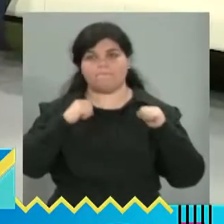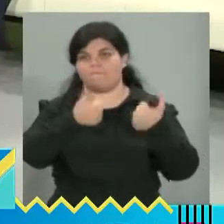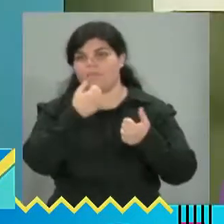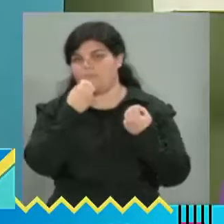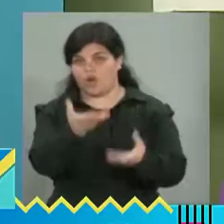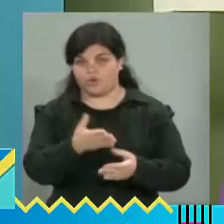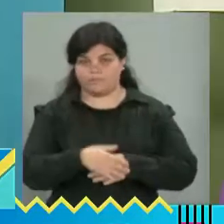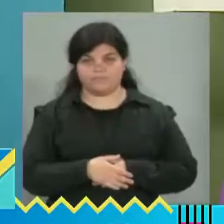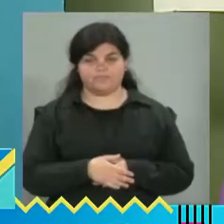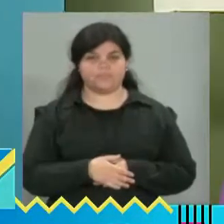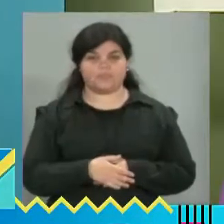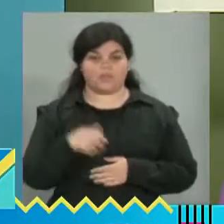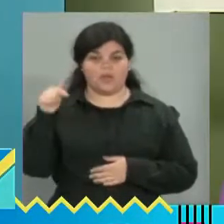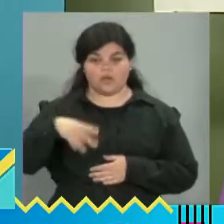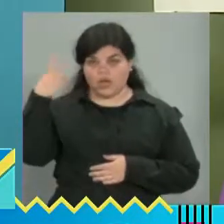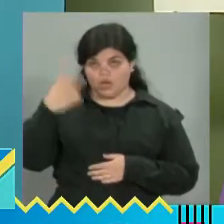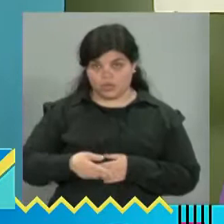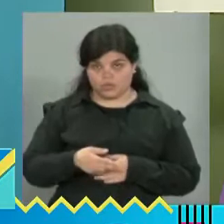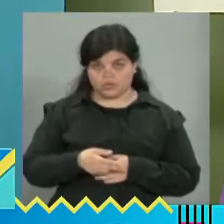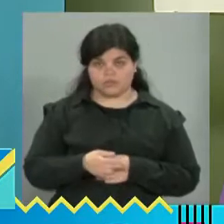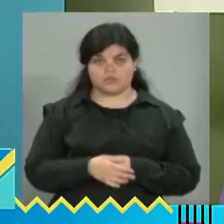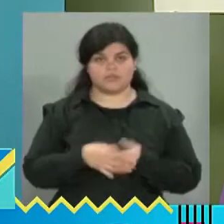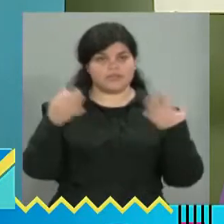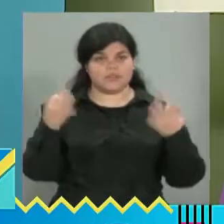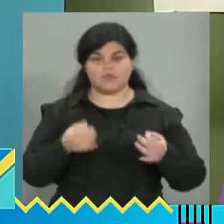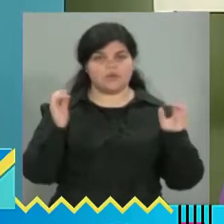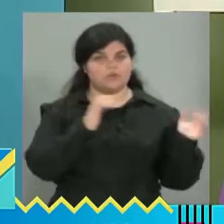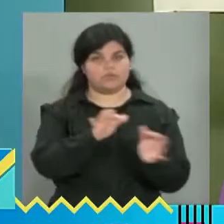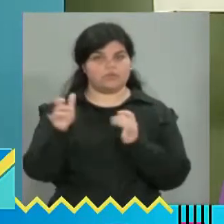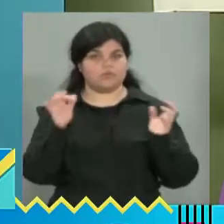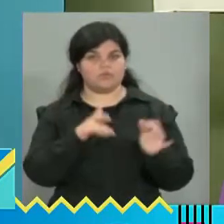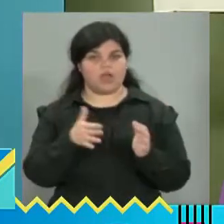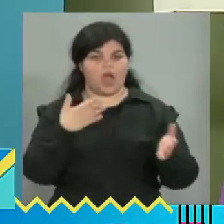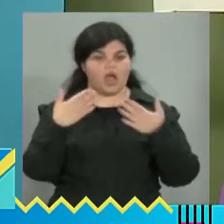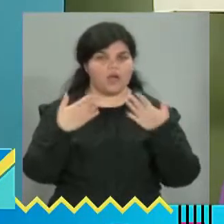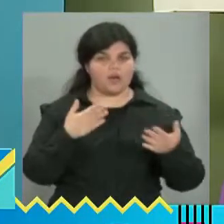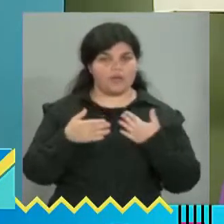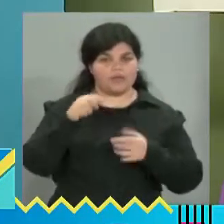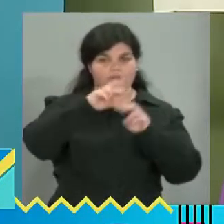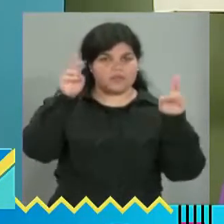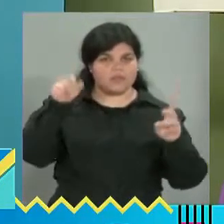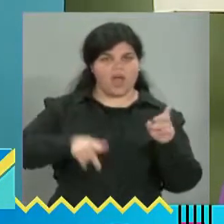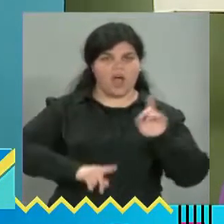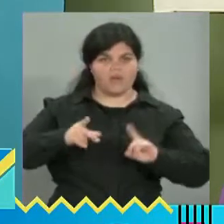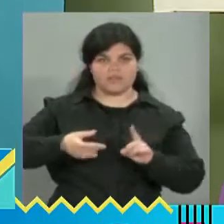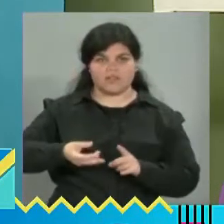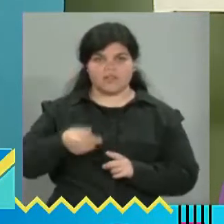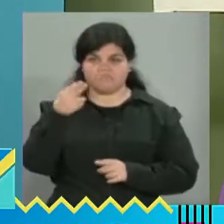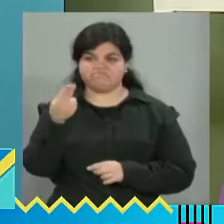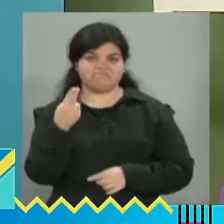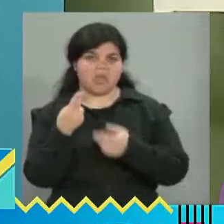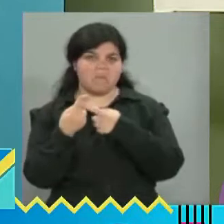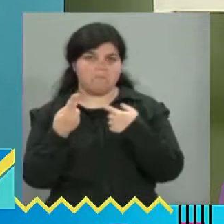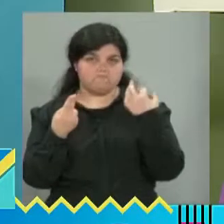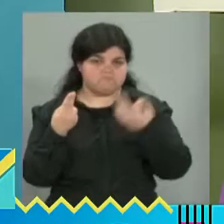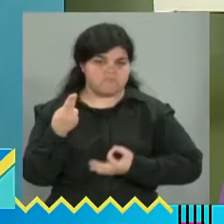nos vamos a ir a un corte con esto, pero por supuesto que está buenísimo que empecemos a ver que eso que a veces se tiene en la mano y que parece normal